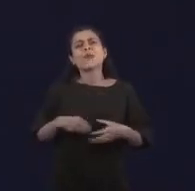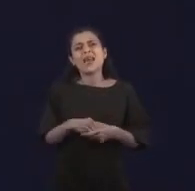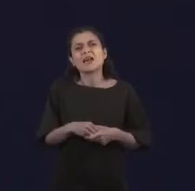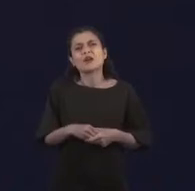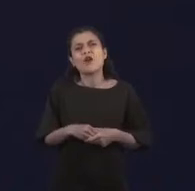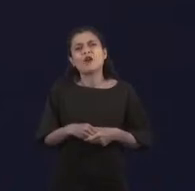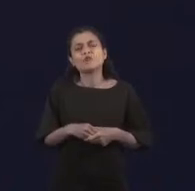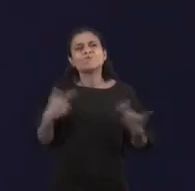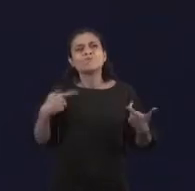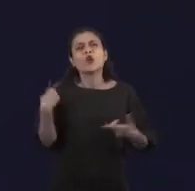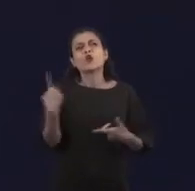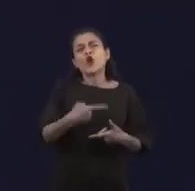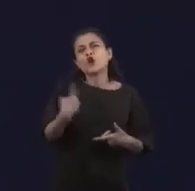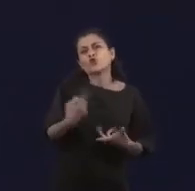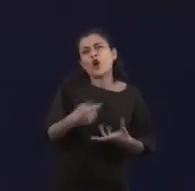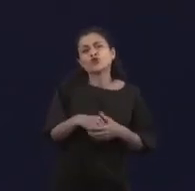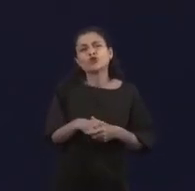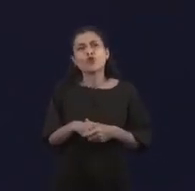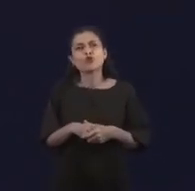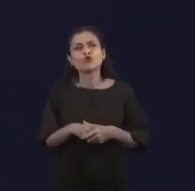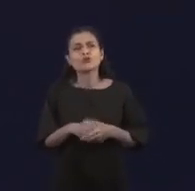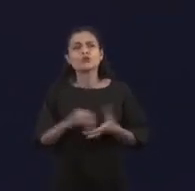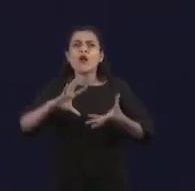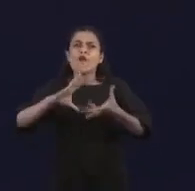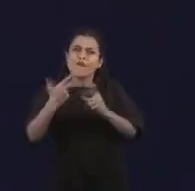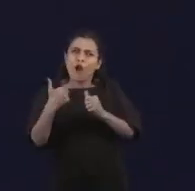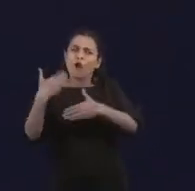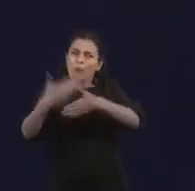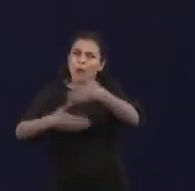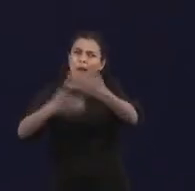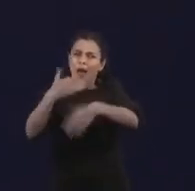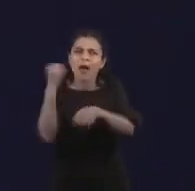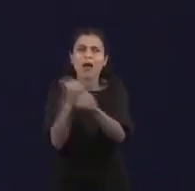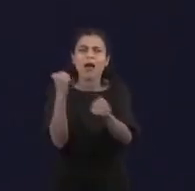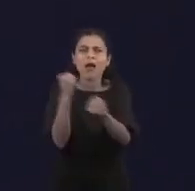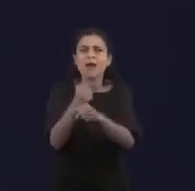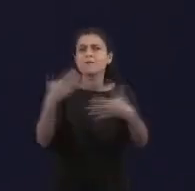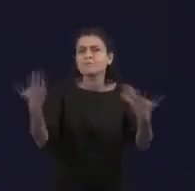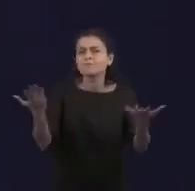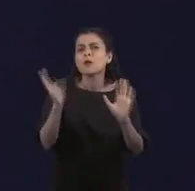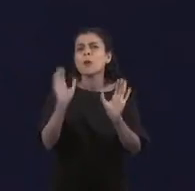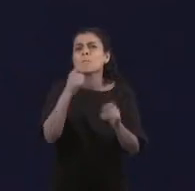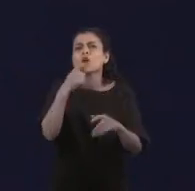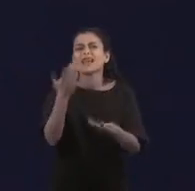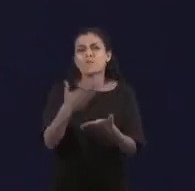digamos, nosotros el camino del gobierno se divide